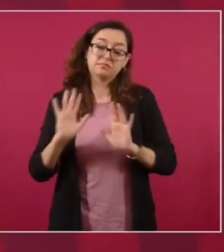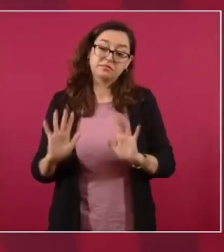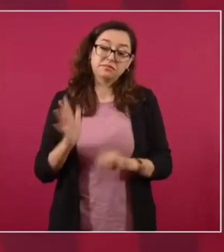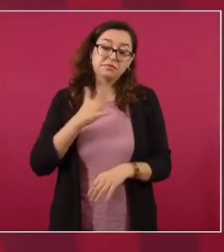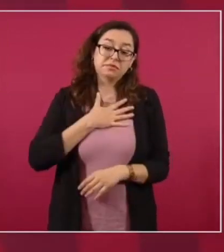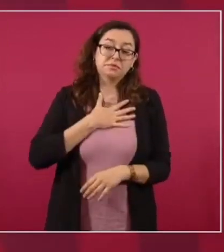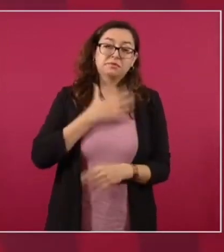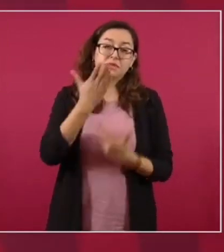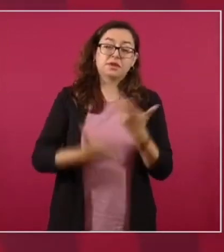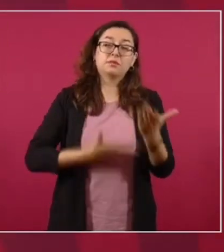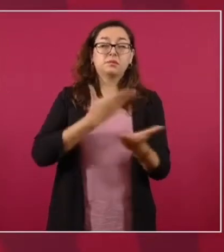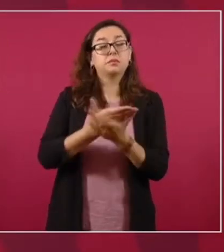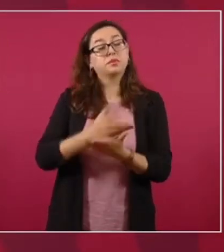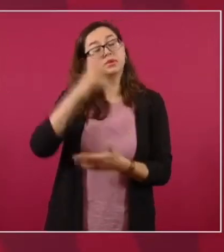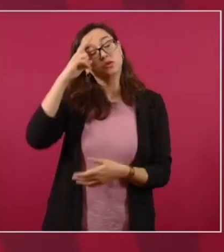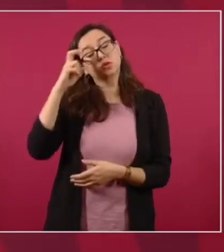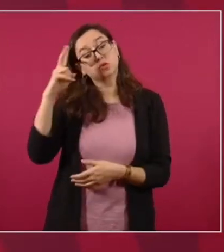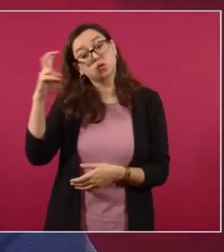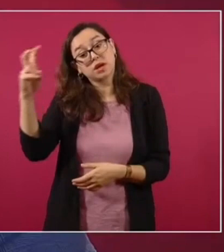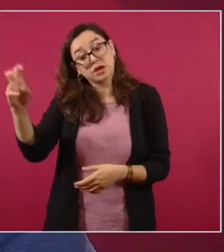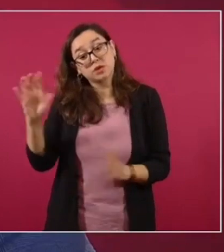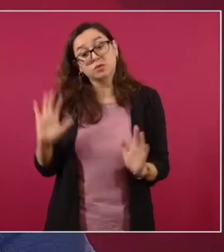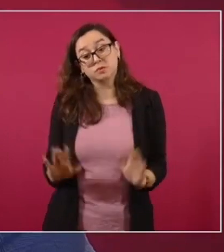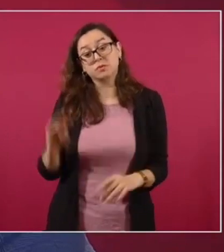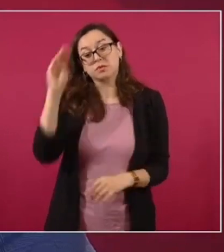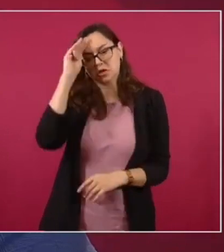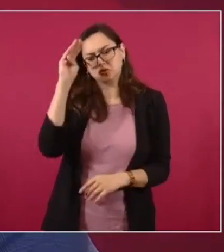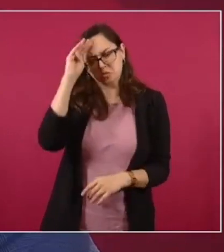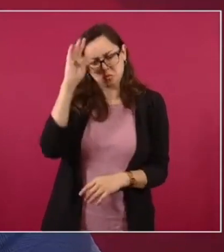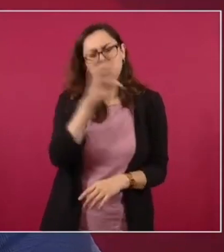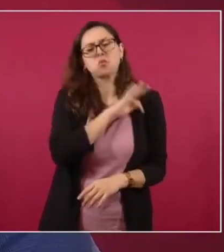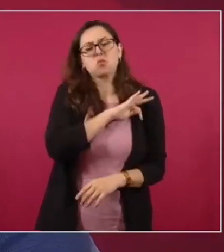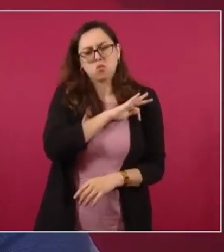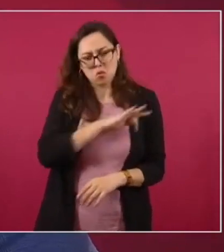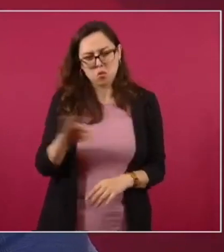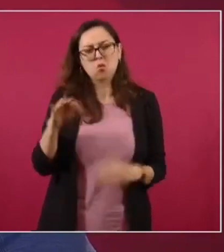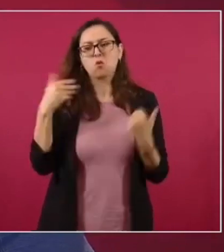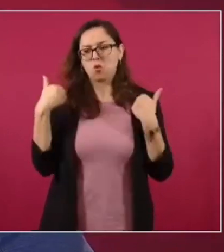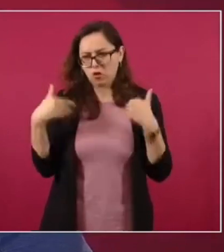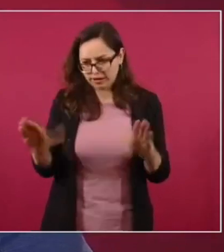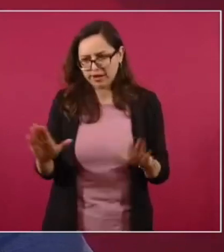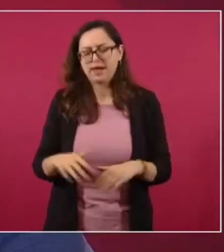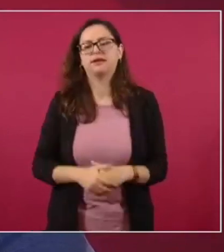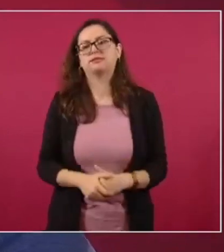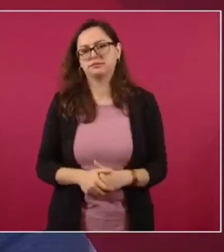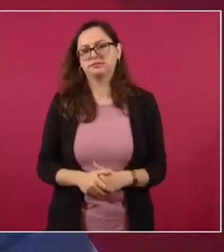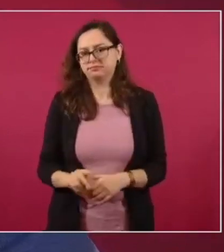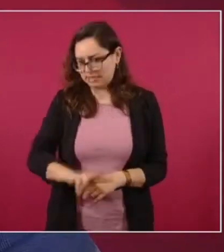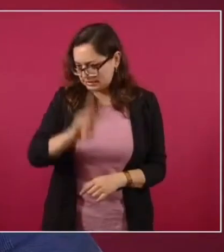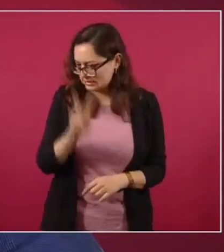esa posibilidad, porque sí hay condiciones